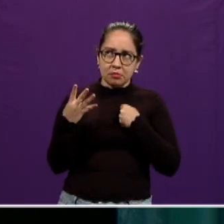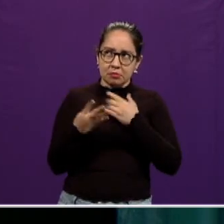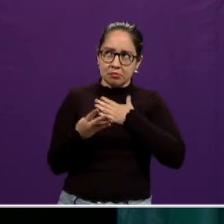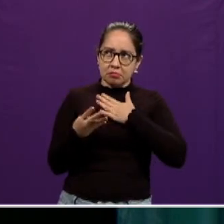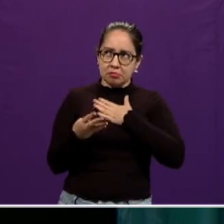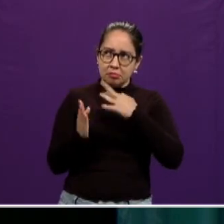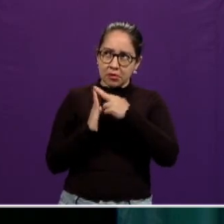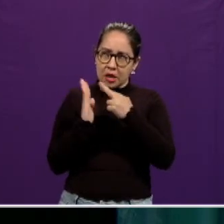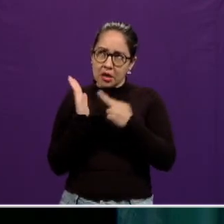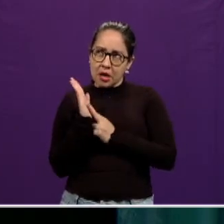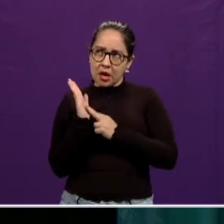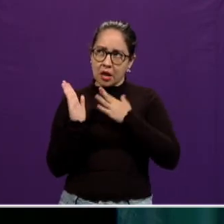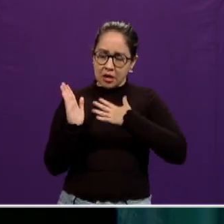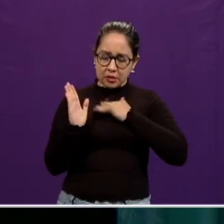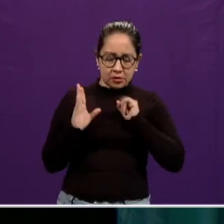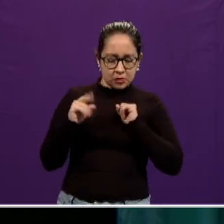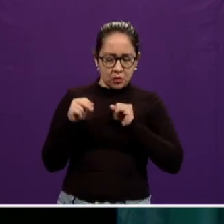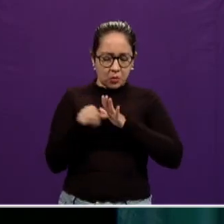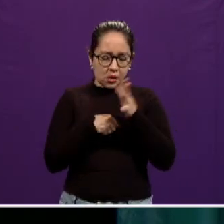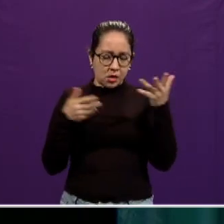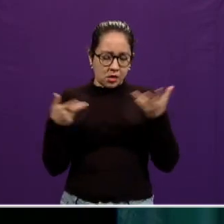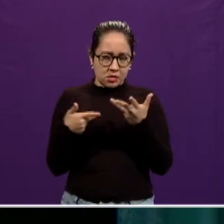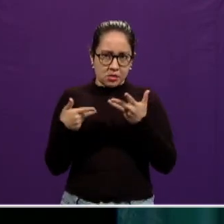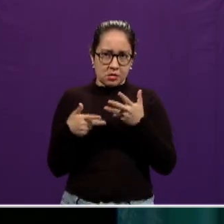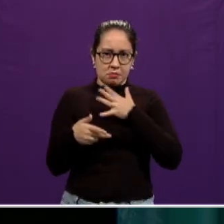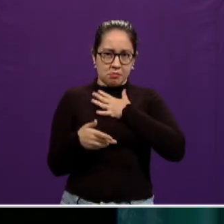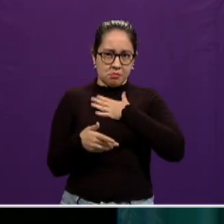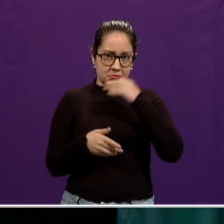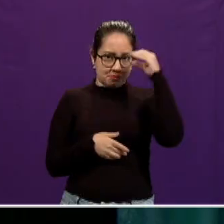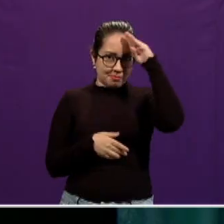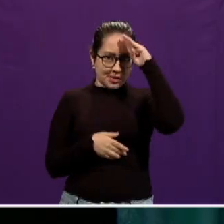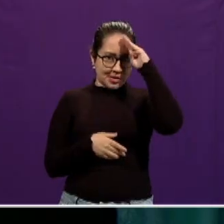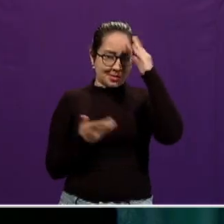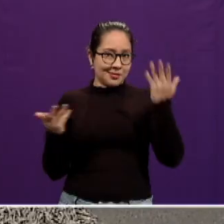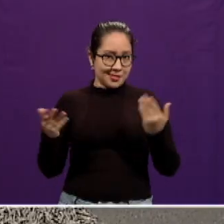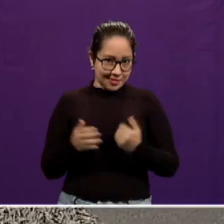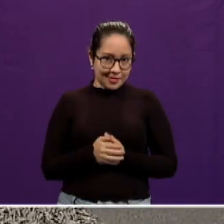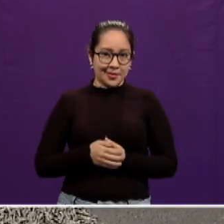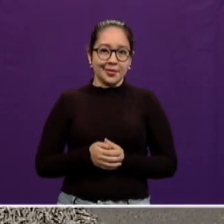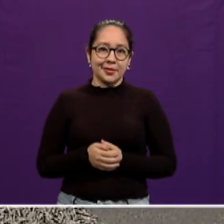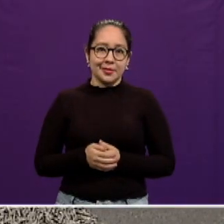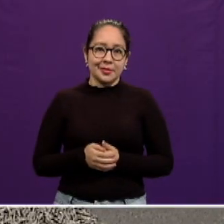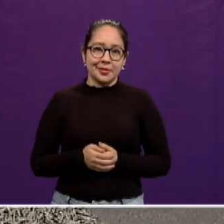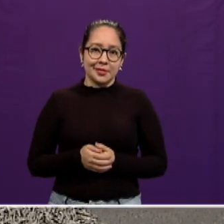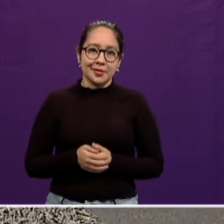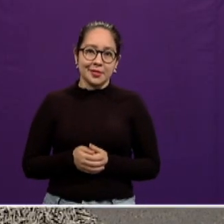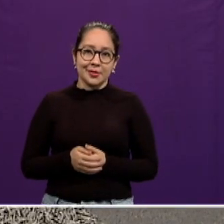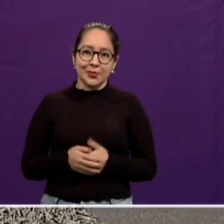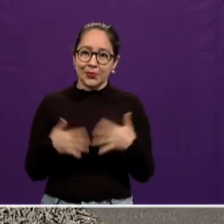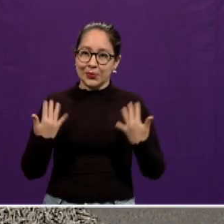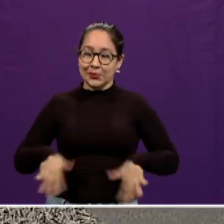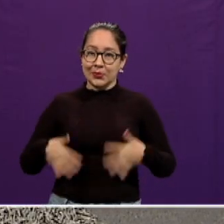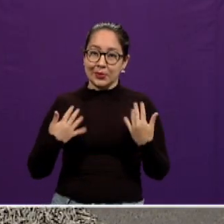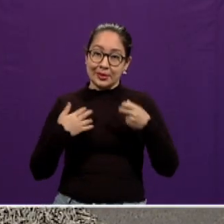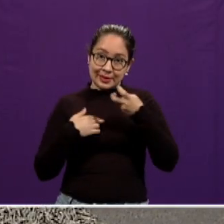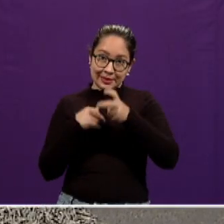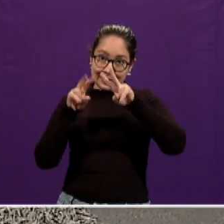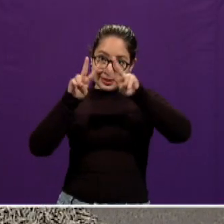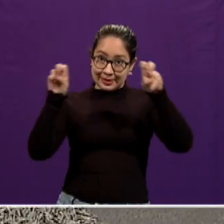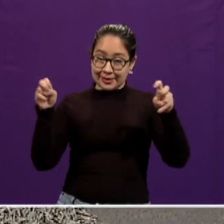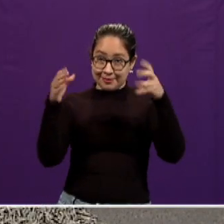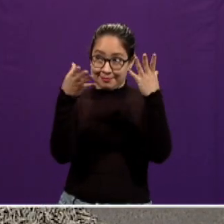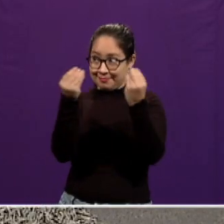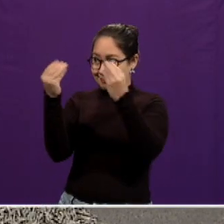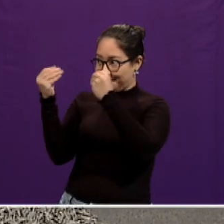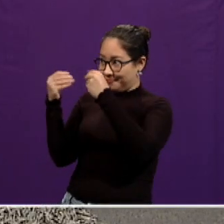tus límites, hasta dónde sí y hasta dónde no. Ay, Hilda, qué barbaridad. Pues es que este tema da para mucho y es por eso que el día de